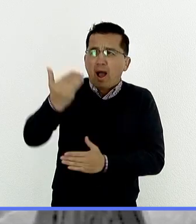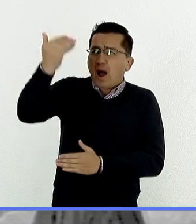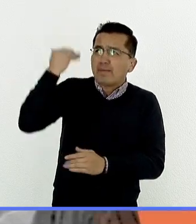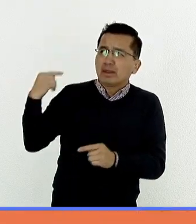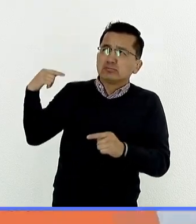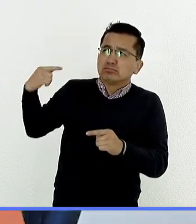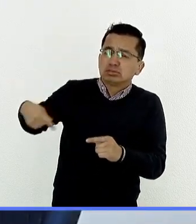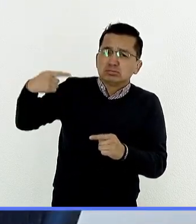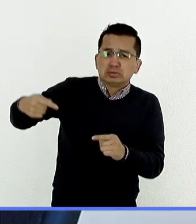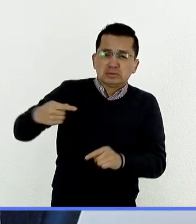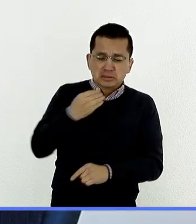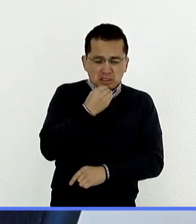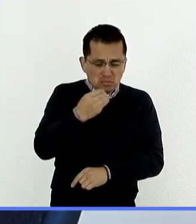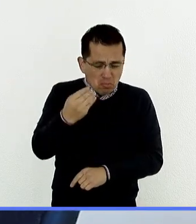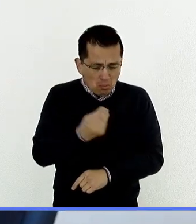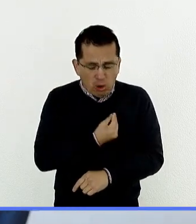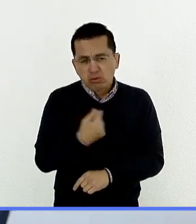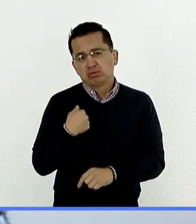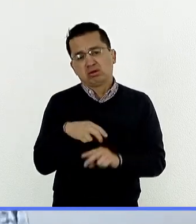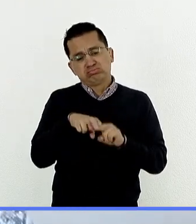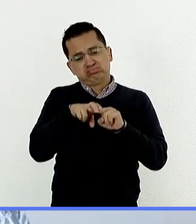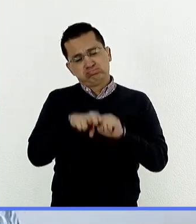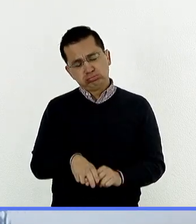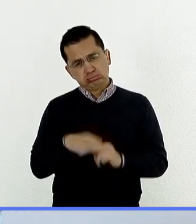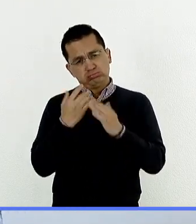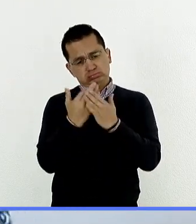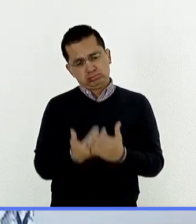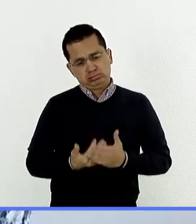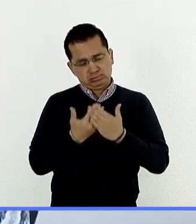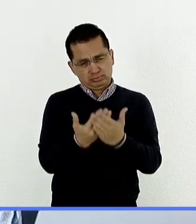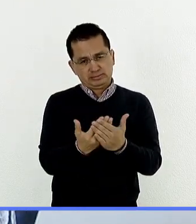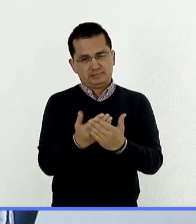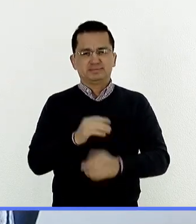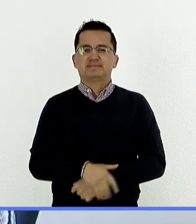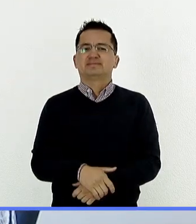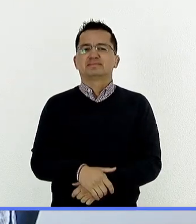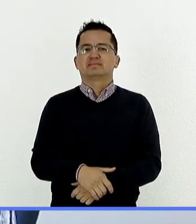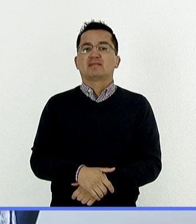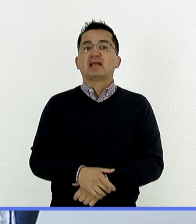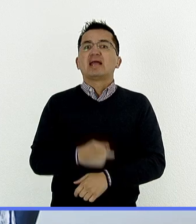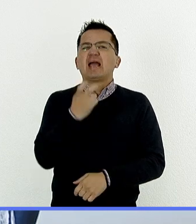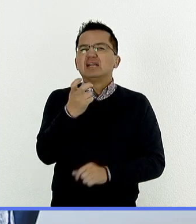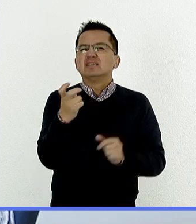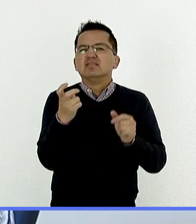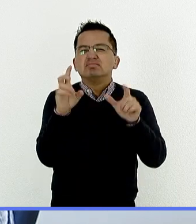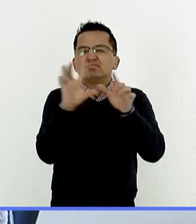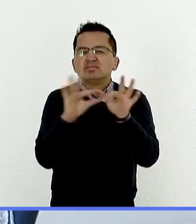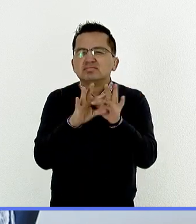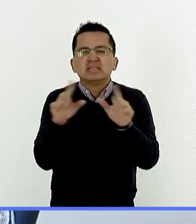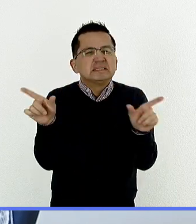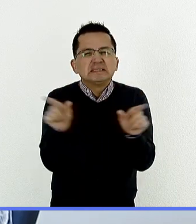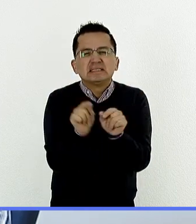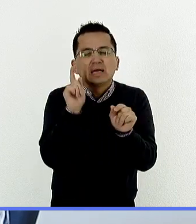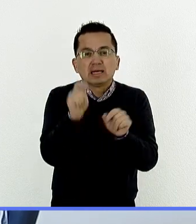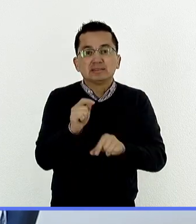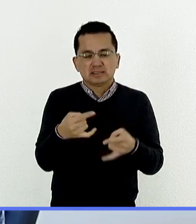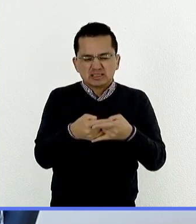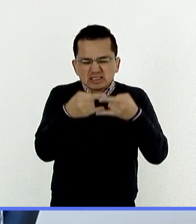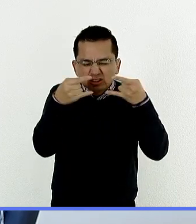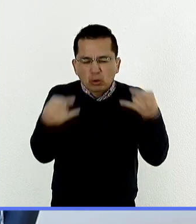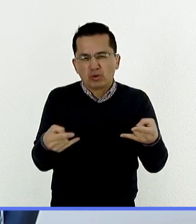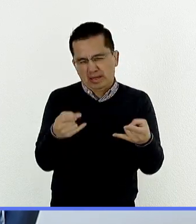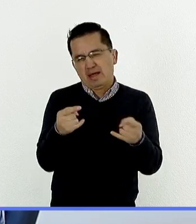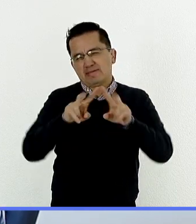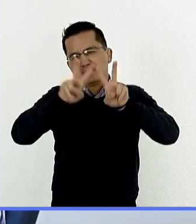me senté a esperar Este es un extracto del cuento La ola del nuestro mundo muerto de la autora boliviana